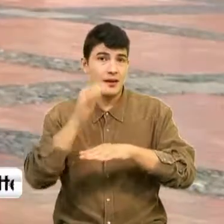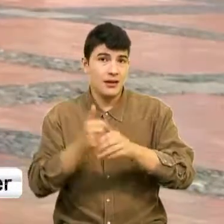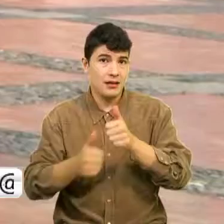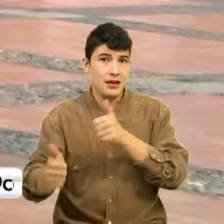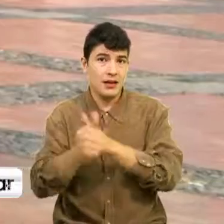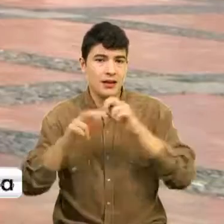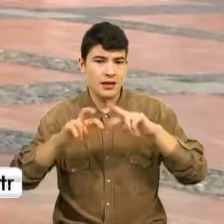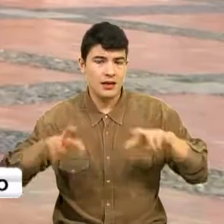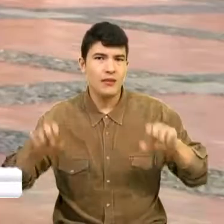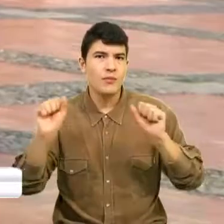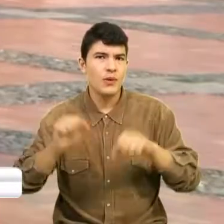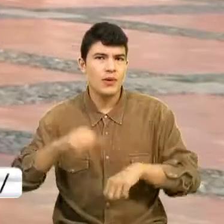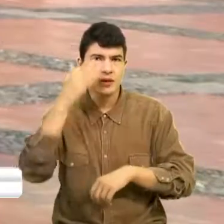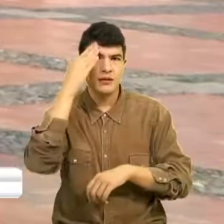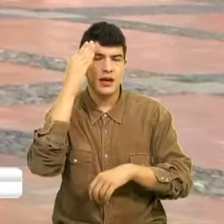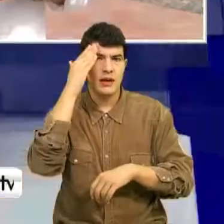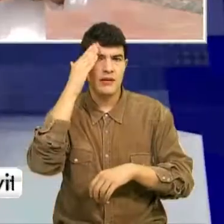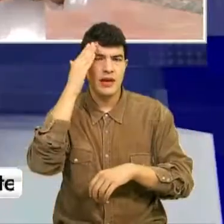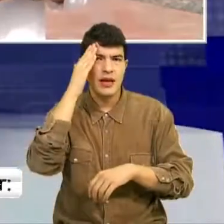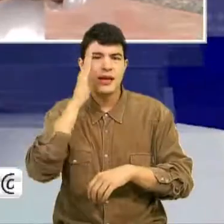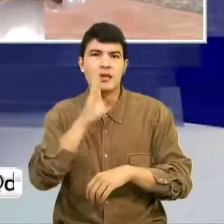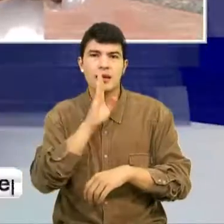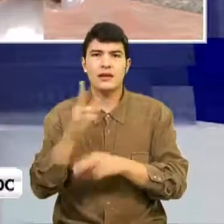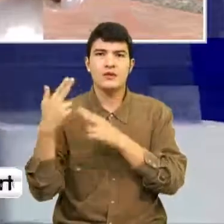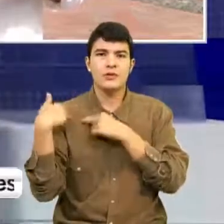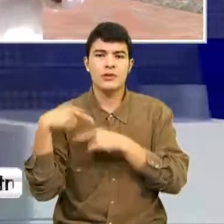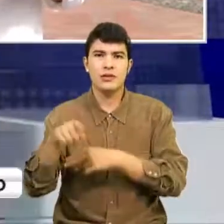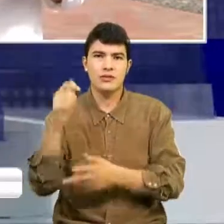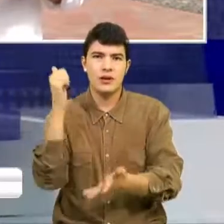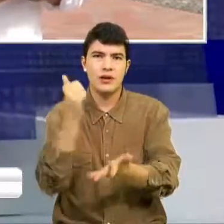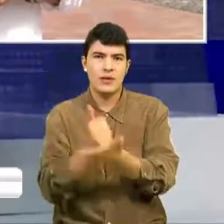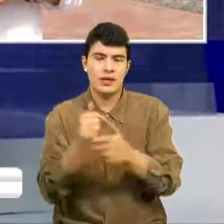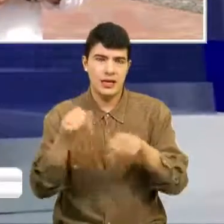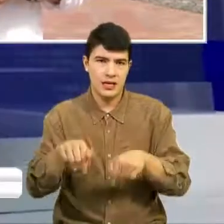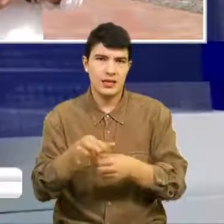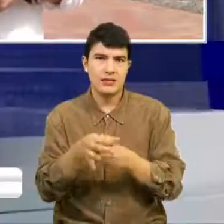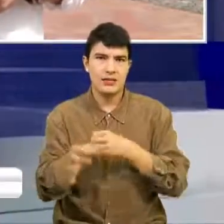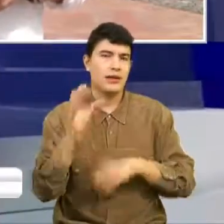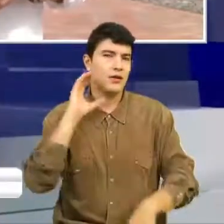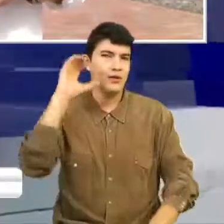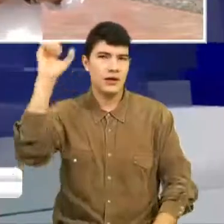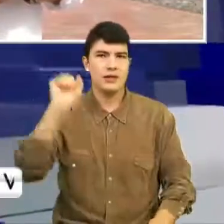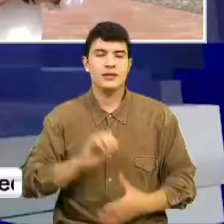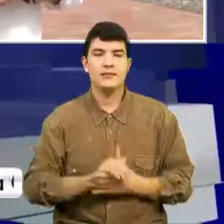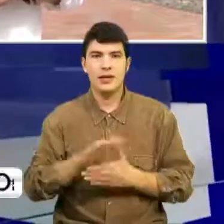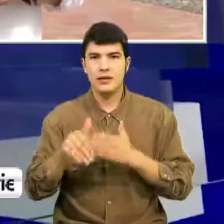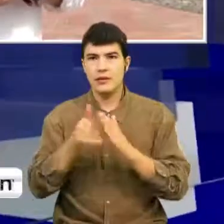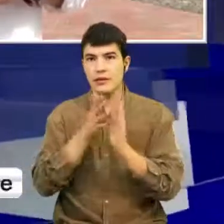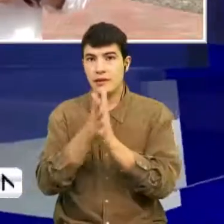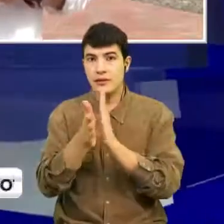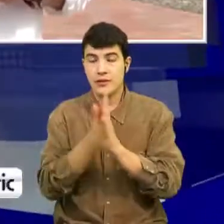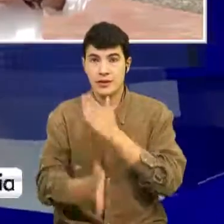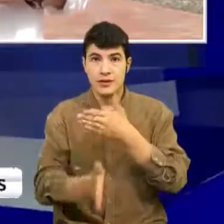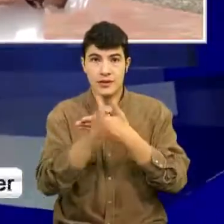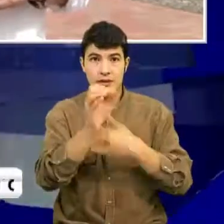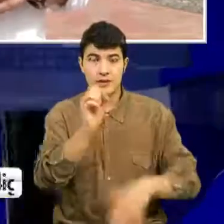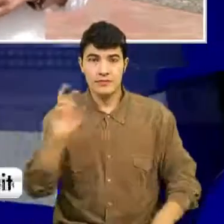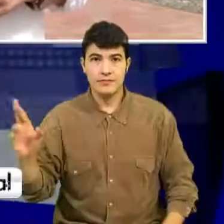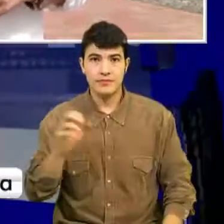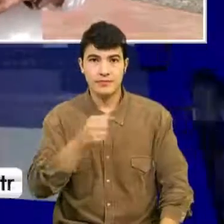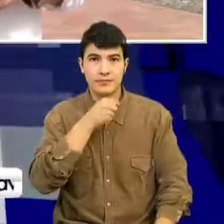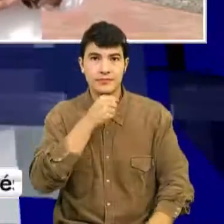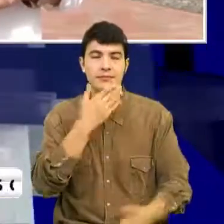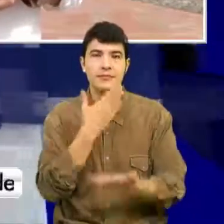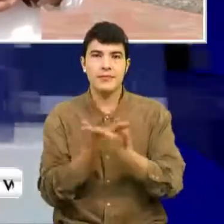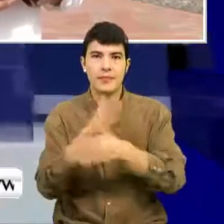para determinar los móviles y autores de estos hechos de sangre registrados en la provincia de ocaña con la cámara de jesús zúñiga raúl rolando